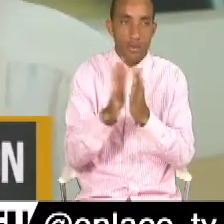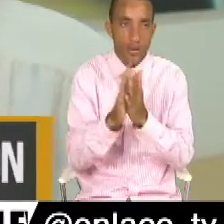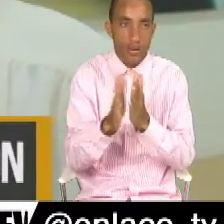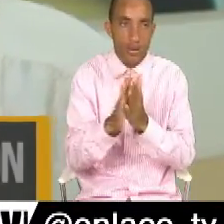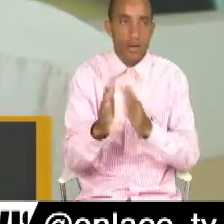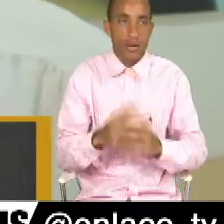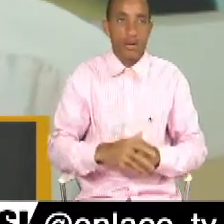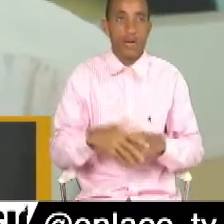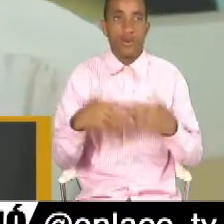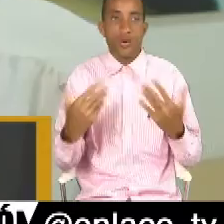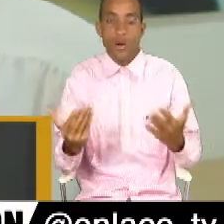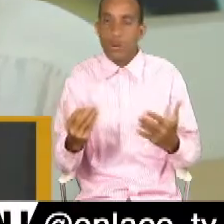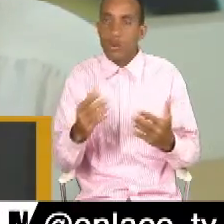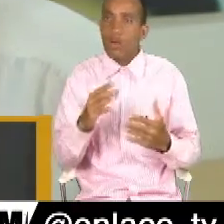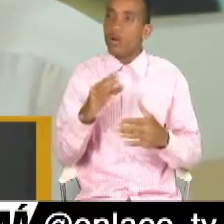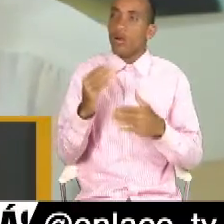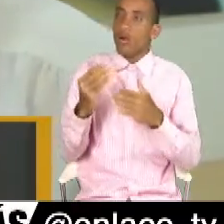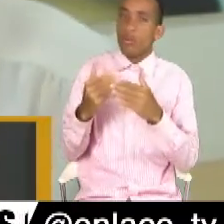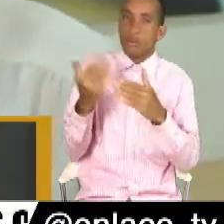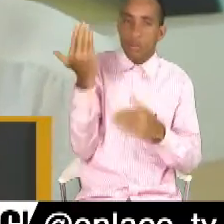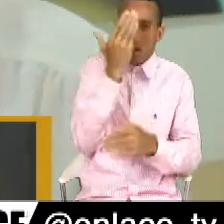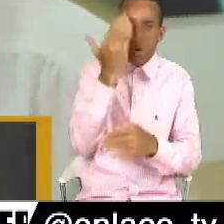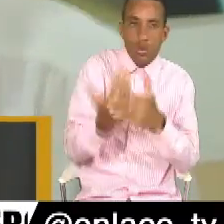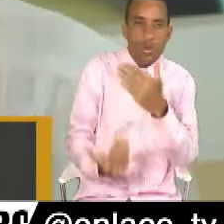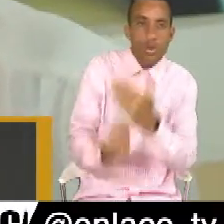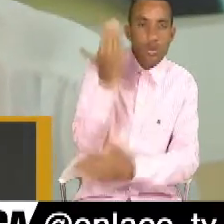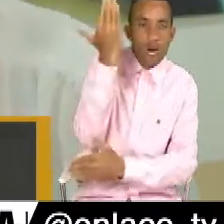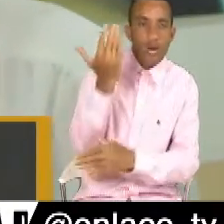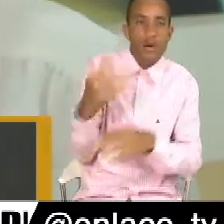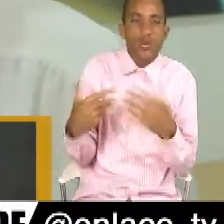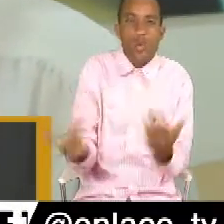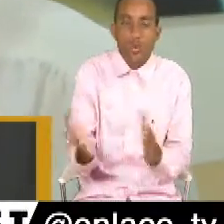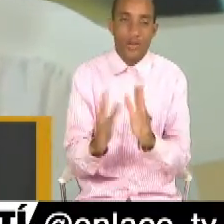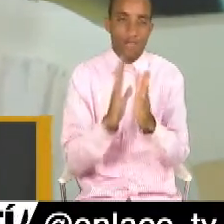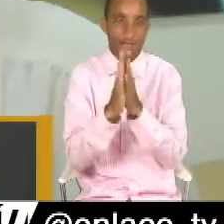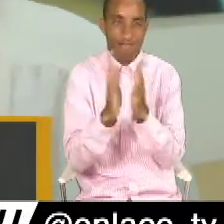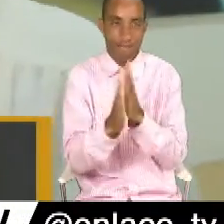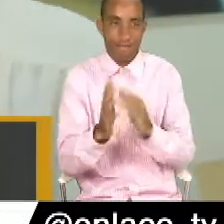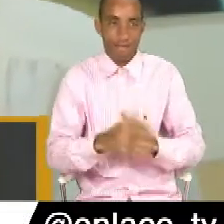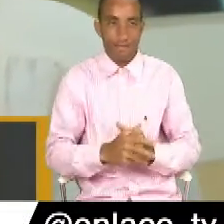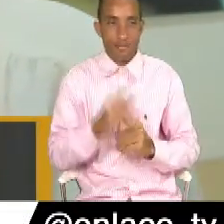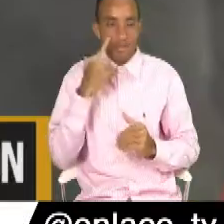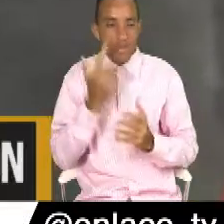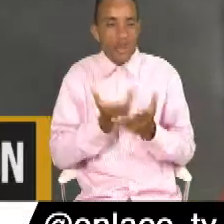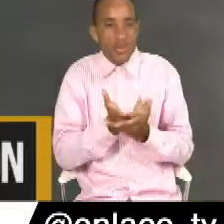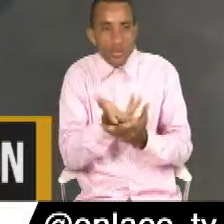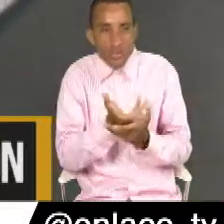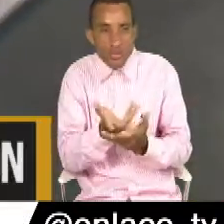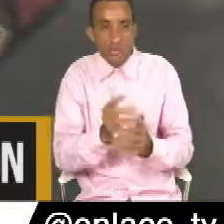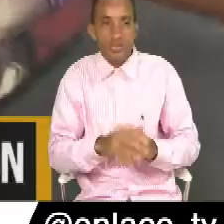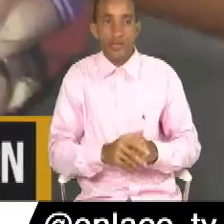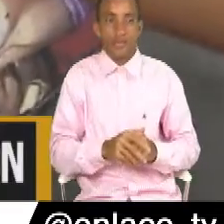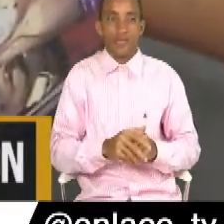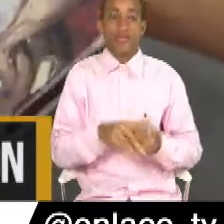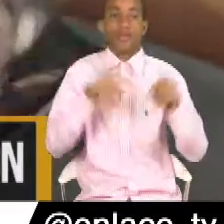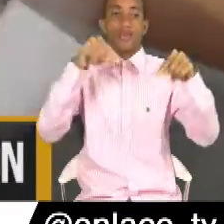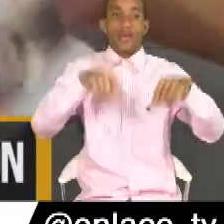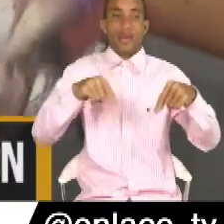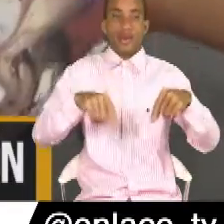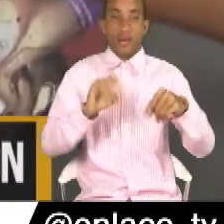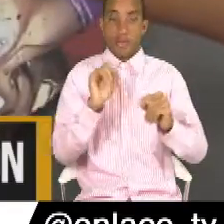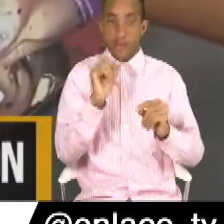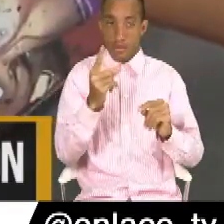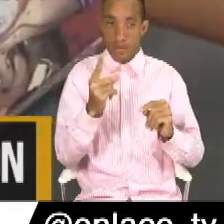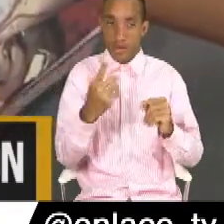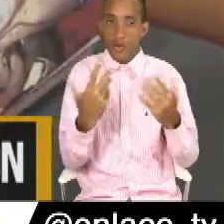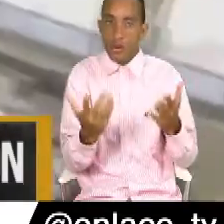los estrenos, películas, datos curiosos y películas recomendadas. Conozca en esta primera entrega detalles